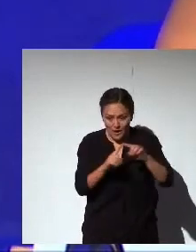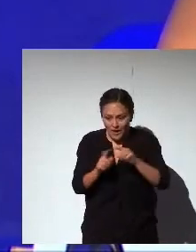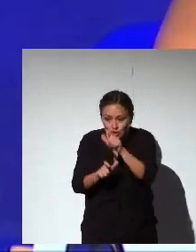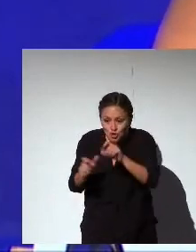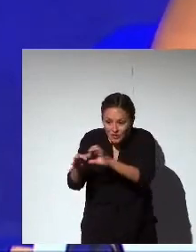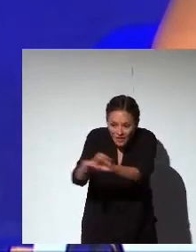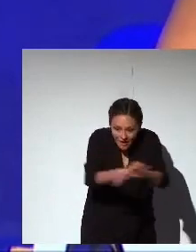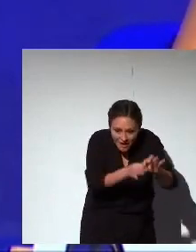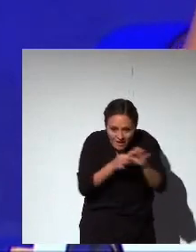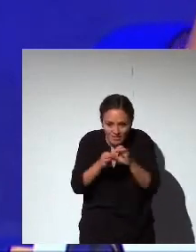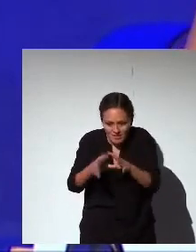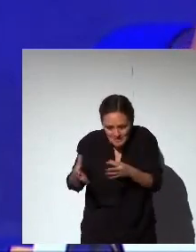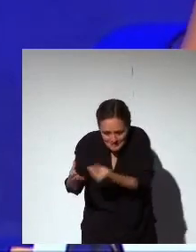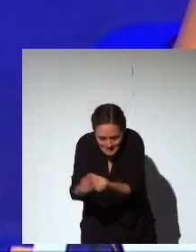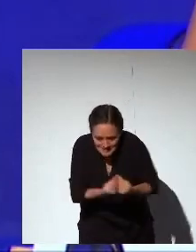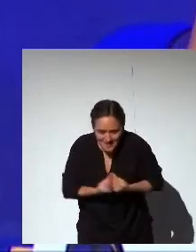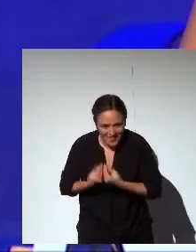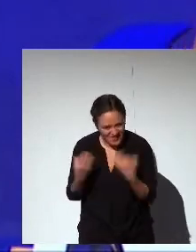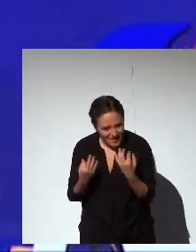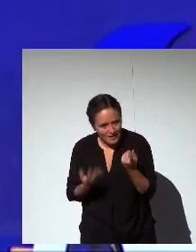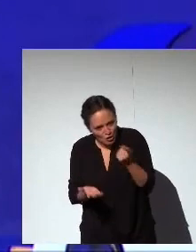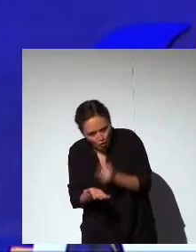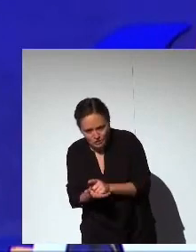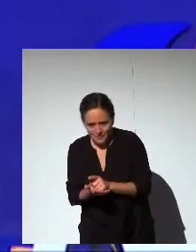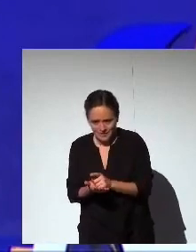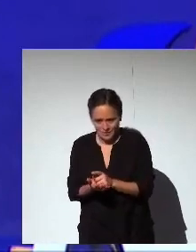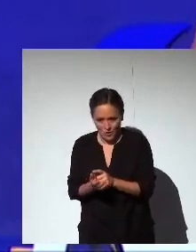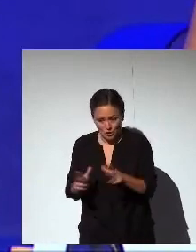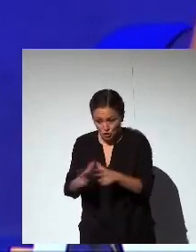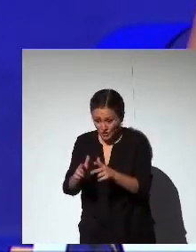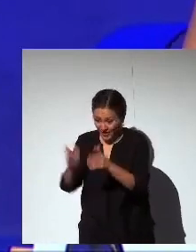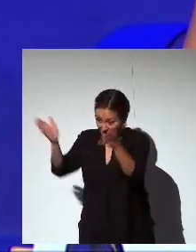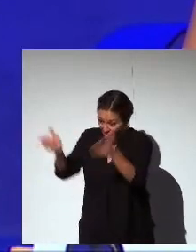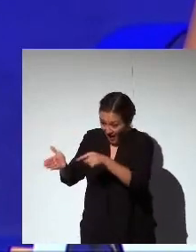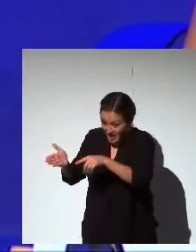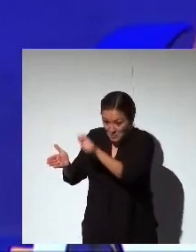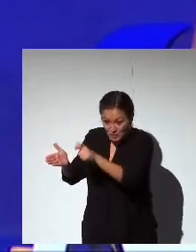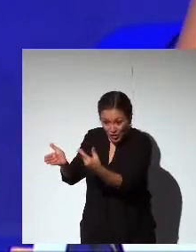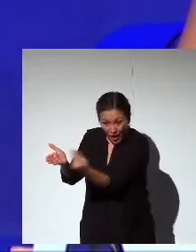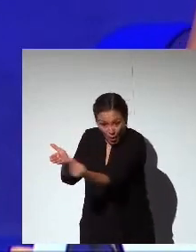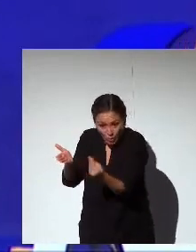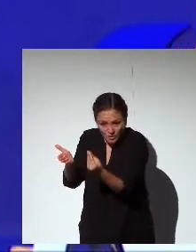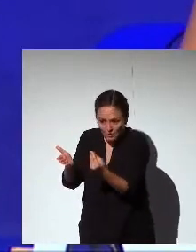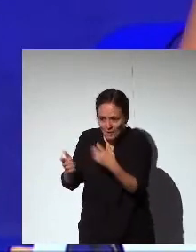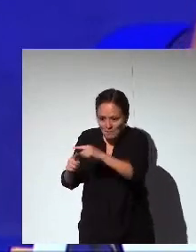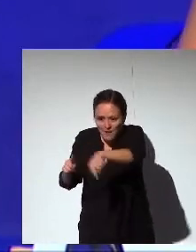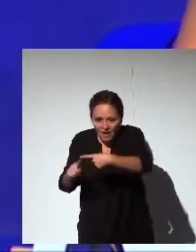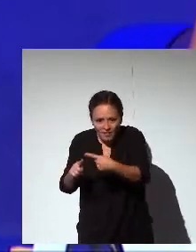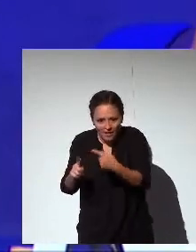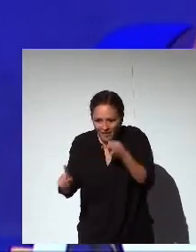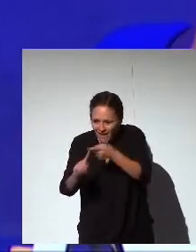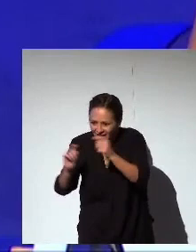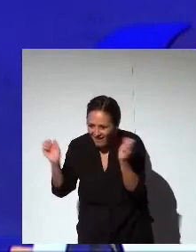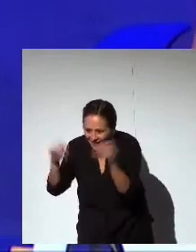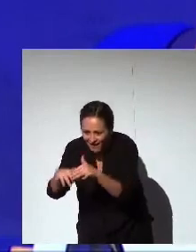ciudadanía, de reconstruir el tejido social que esas personas perdieron. Ya no tenían una plaza donde reunirse, ya